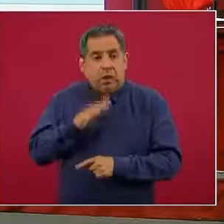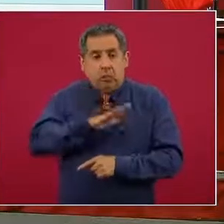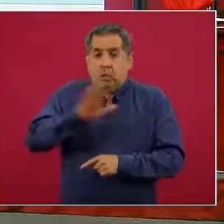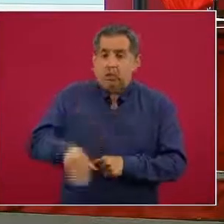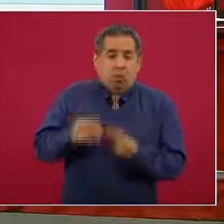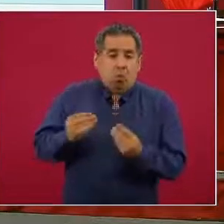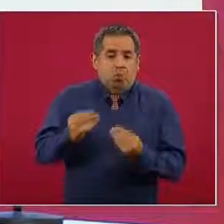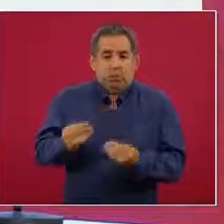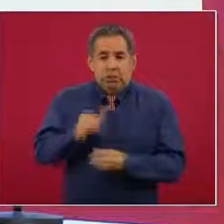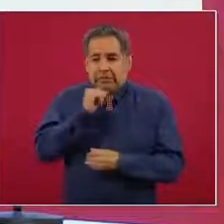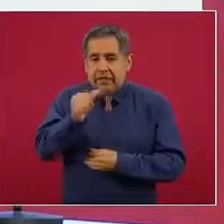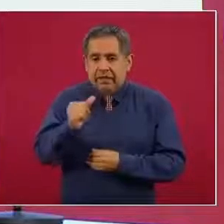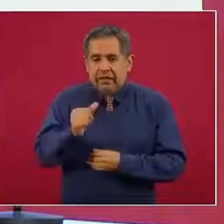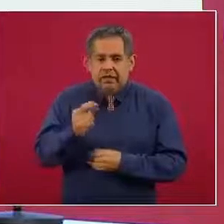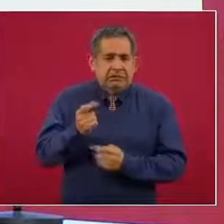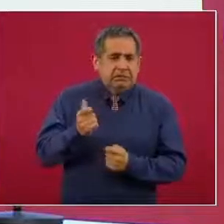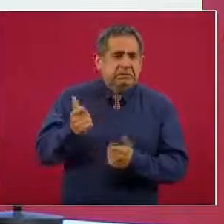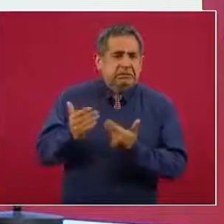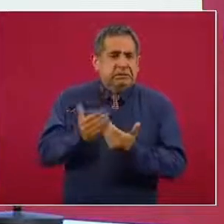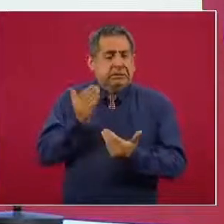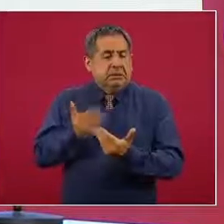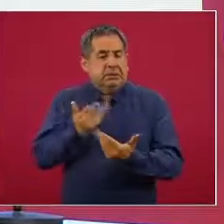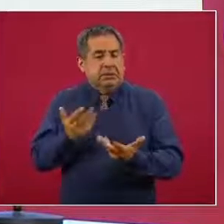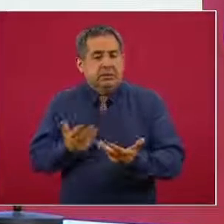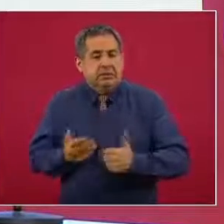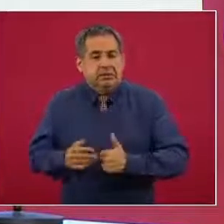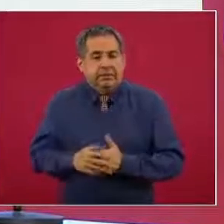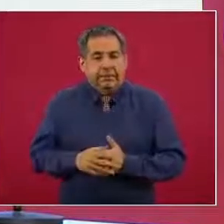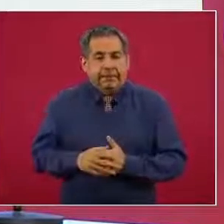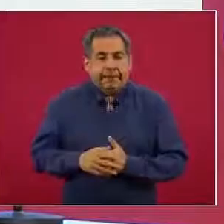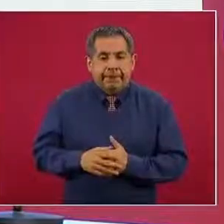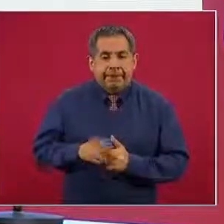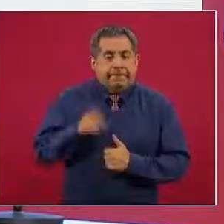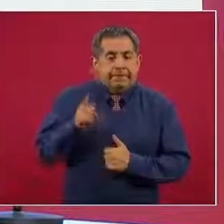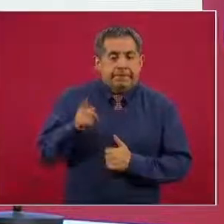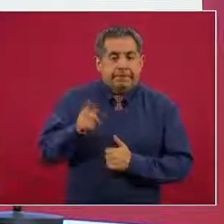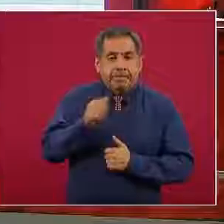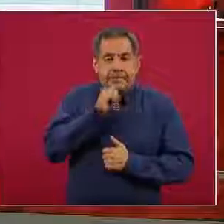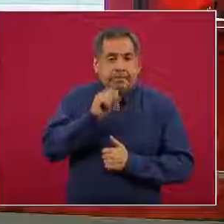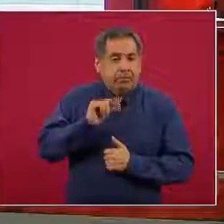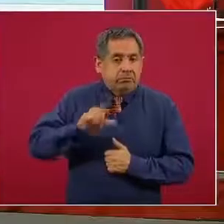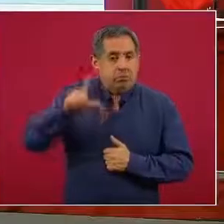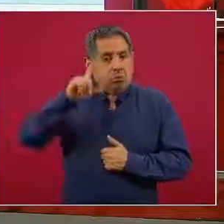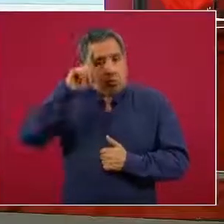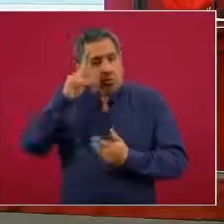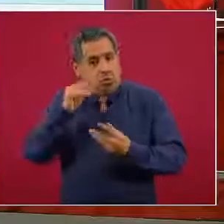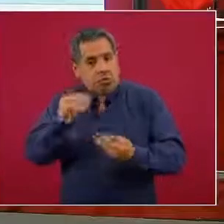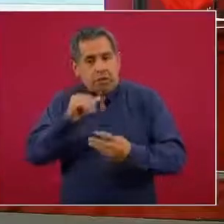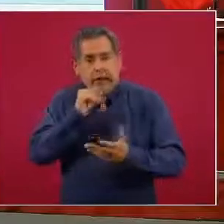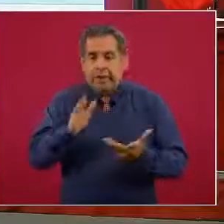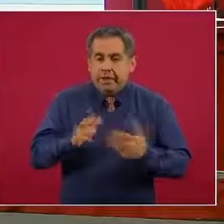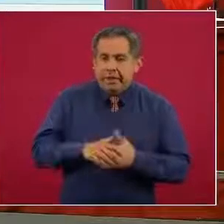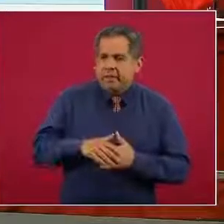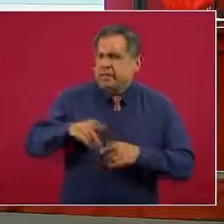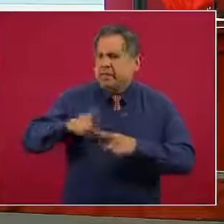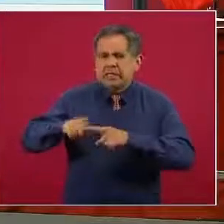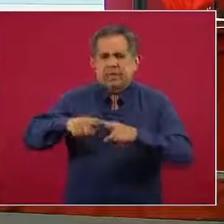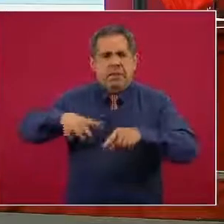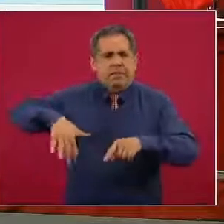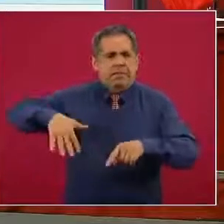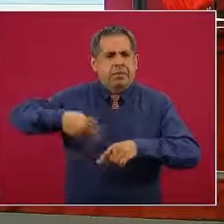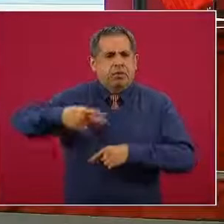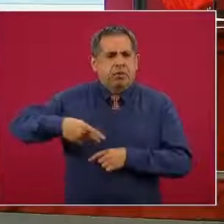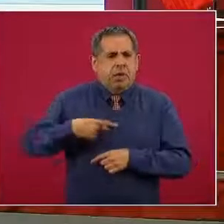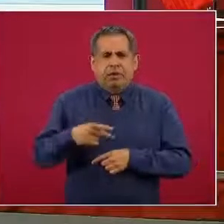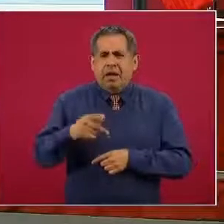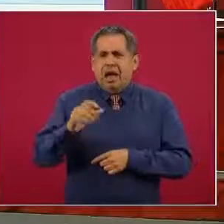con desenlaces fatales, la suma de muertes. Y no lo tienen tan importante. Lo preguntaba Arturo